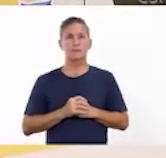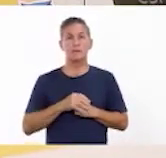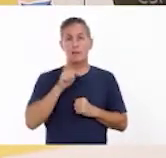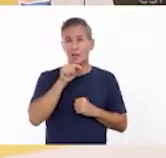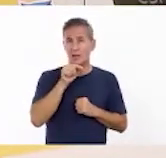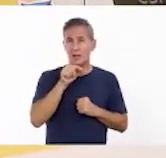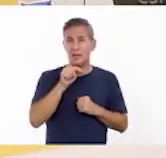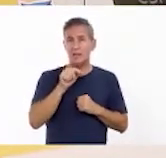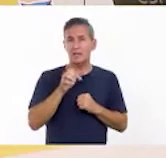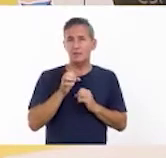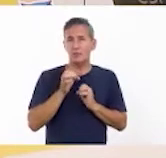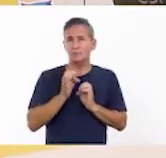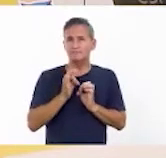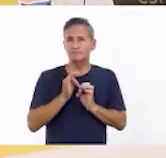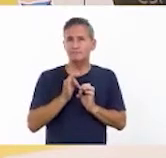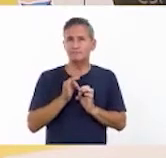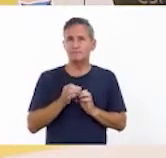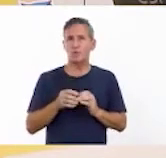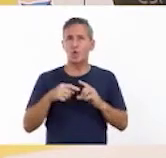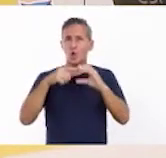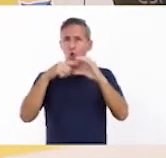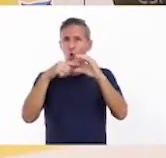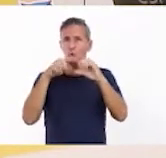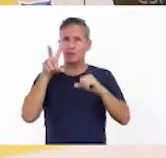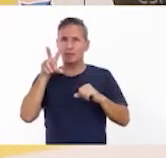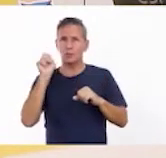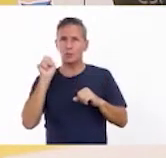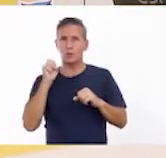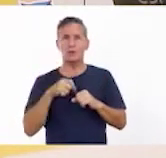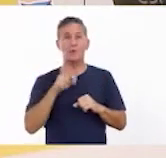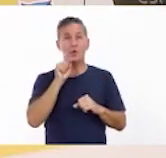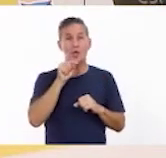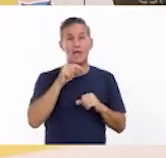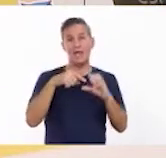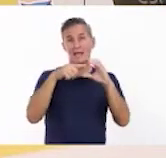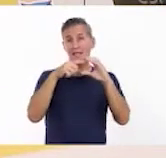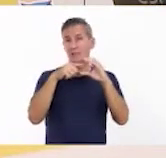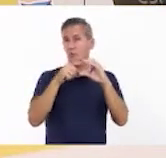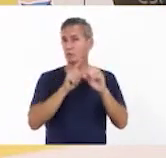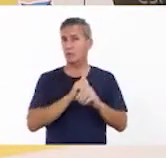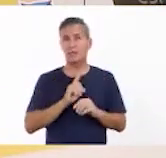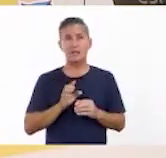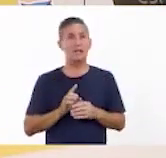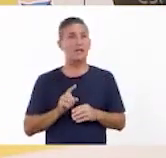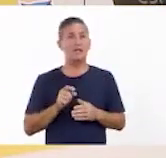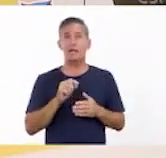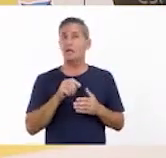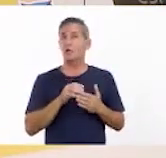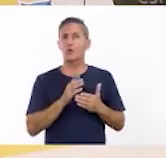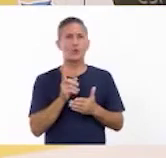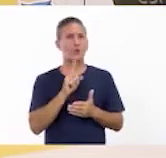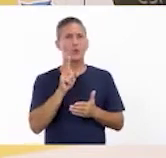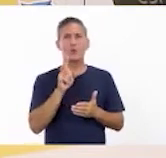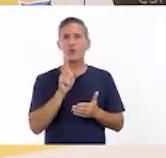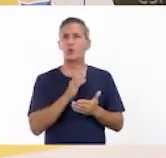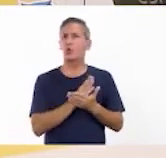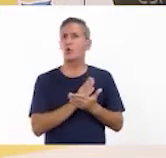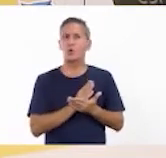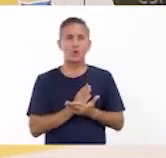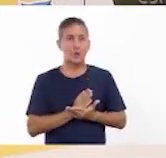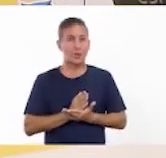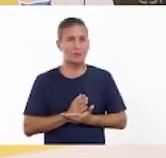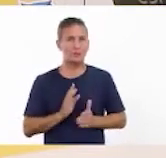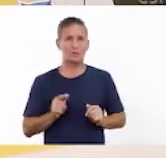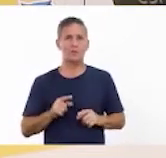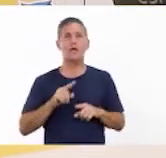Esto sí es un contenido nuevo. Este contenido no lo habíamos dado en el encuentro anterior porque